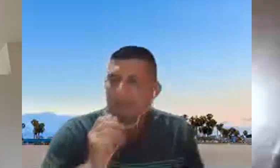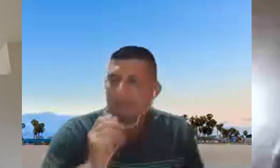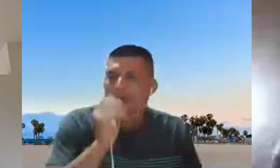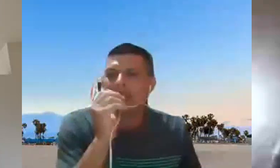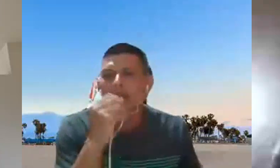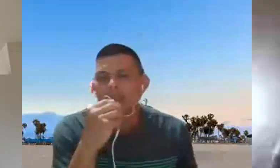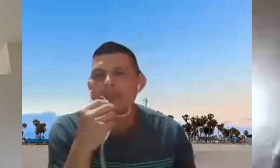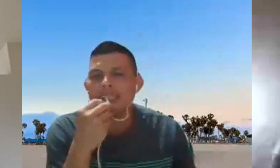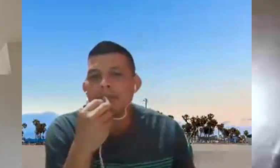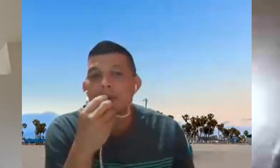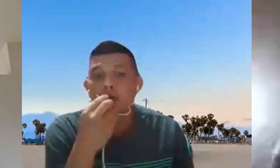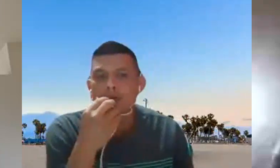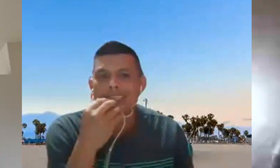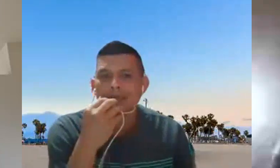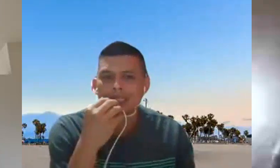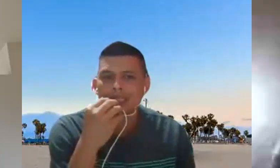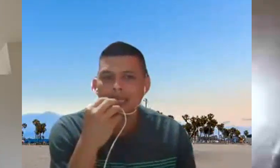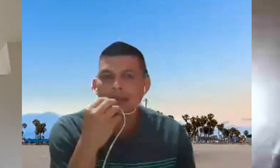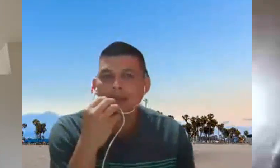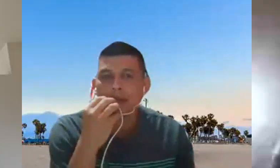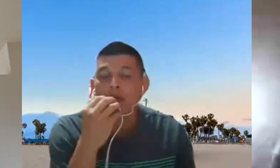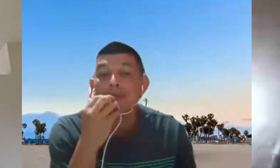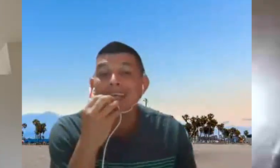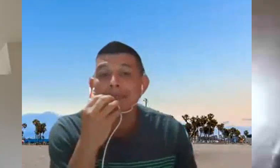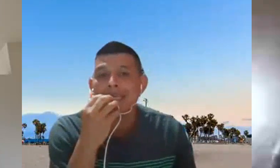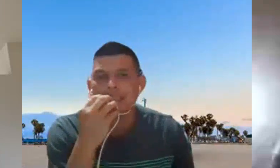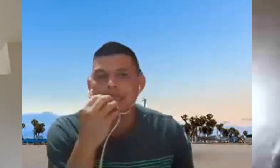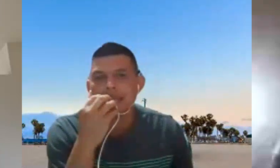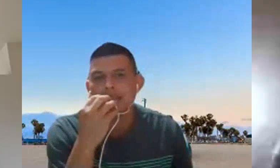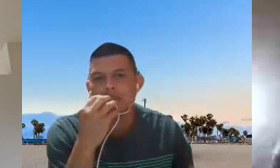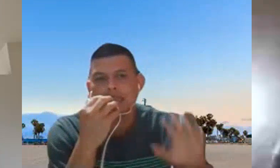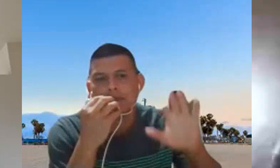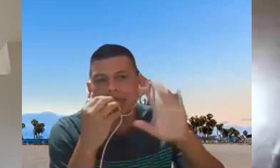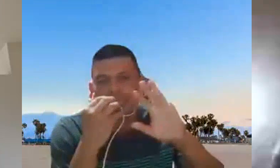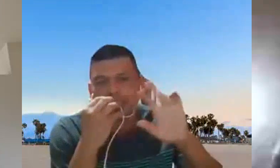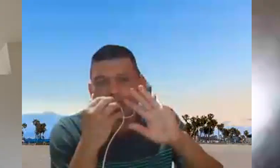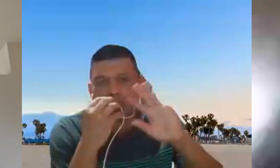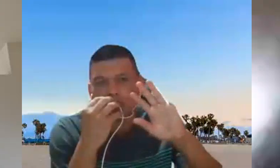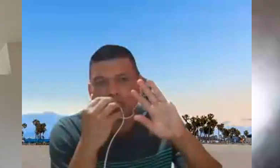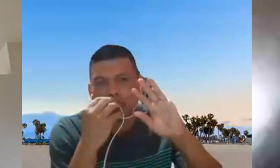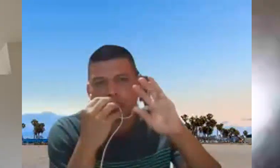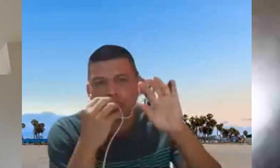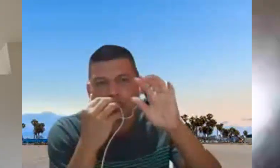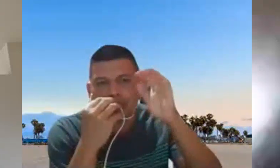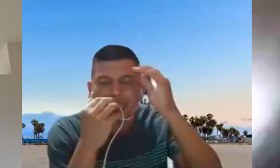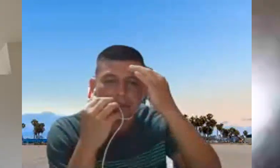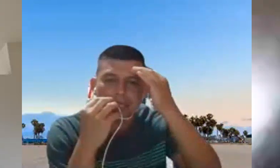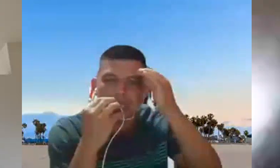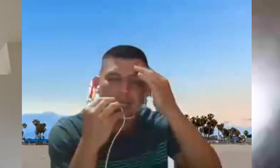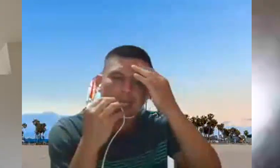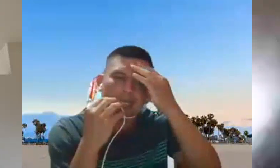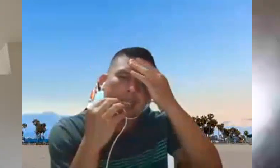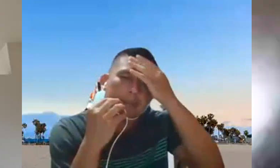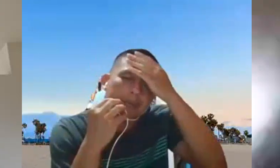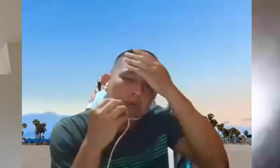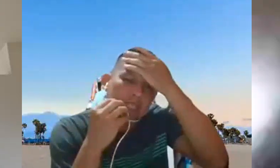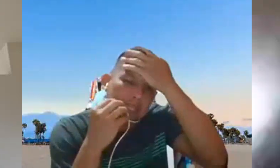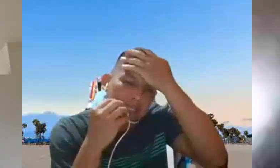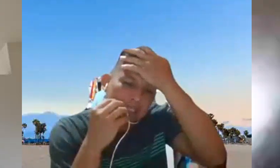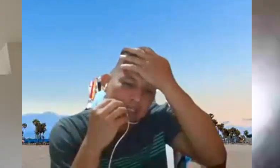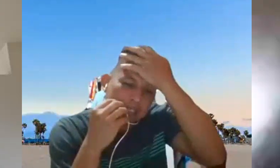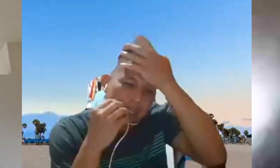plataforma, porque me pasó algo similar, pero También. con matemática. Pero con Ya. matemática. O sea, parece que no sale bien